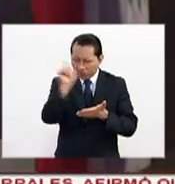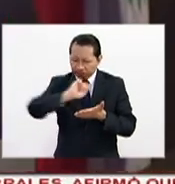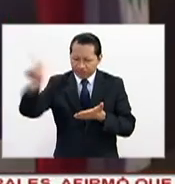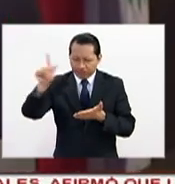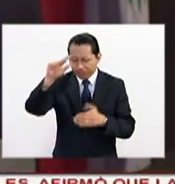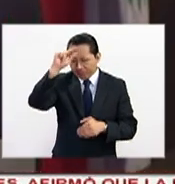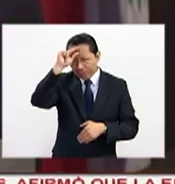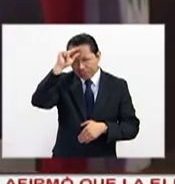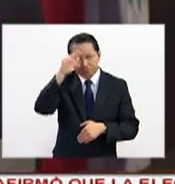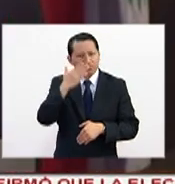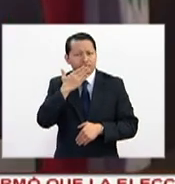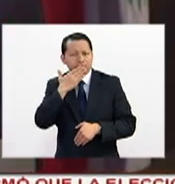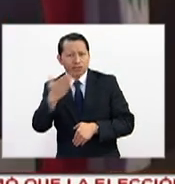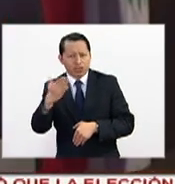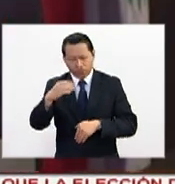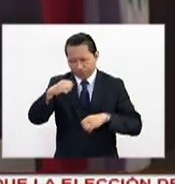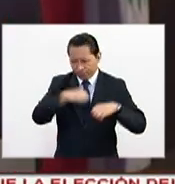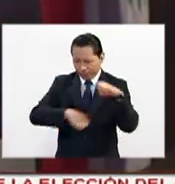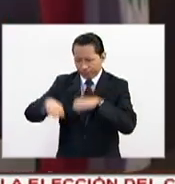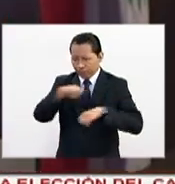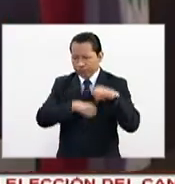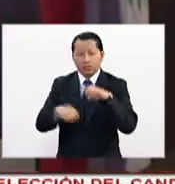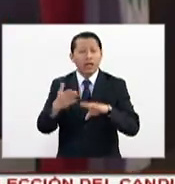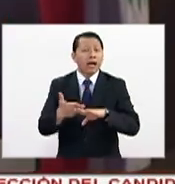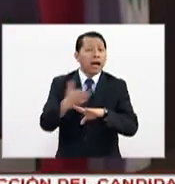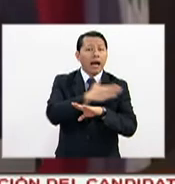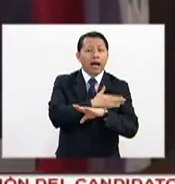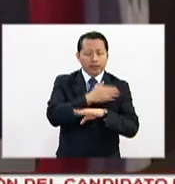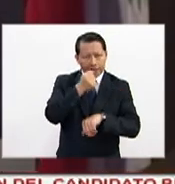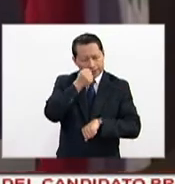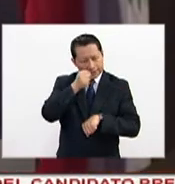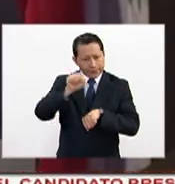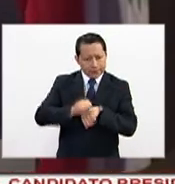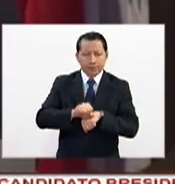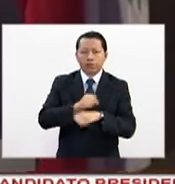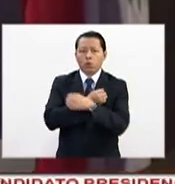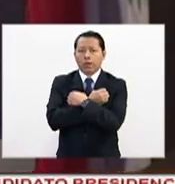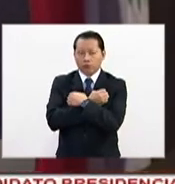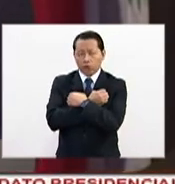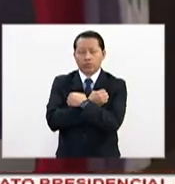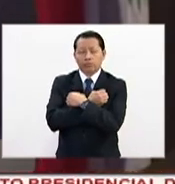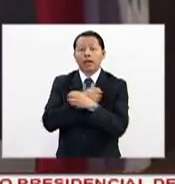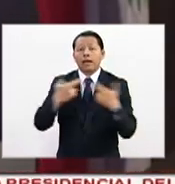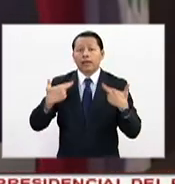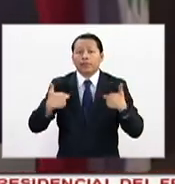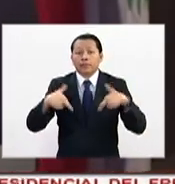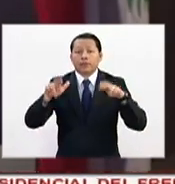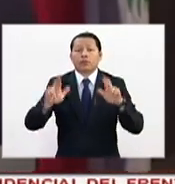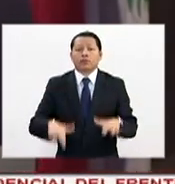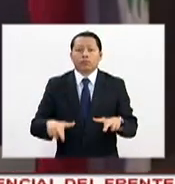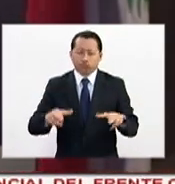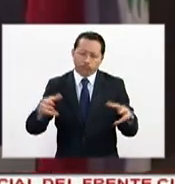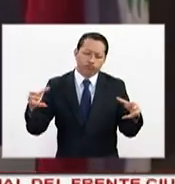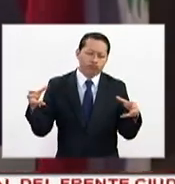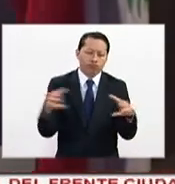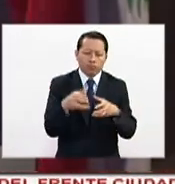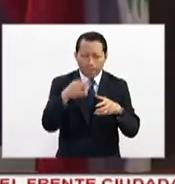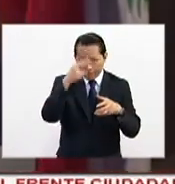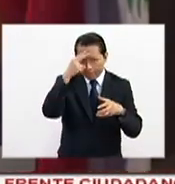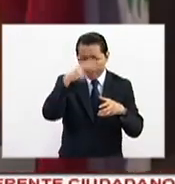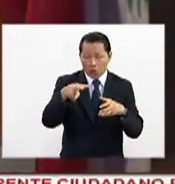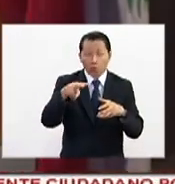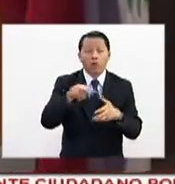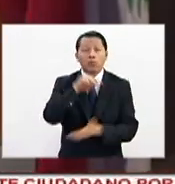y diplomáticos, en su calidad de secretario de Educación, encabezó la delegación mexicana en la